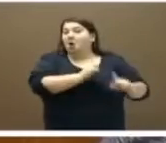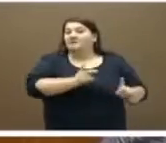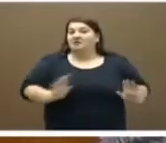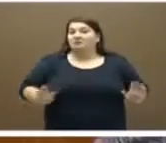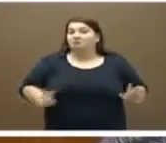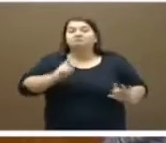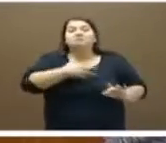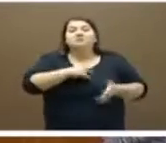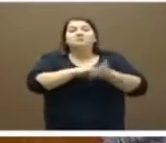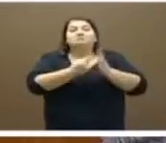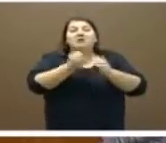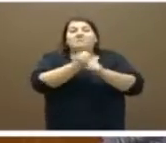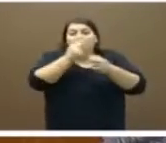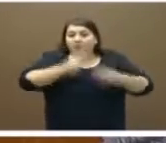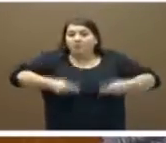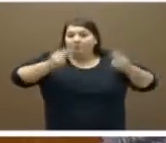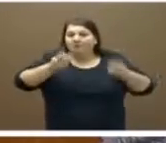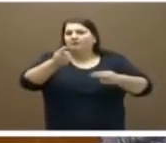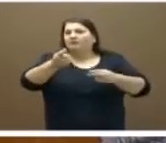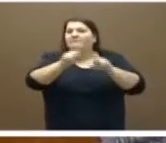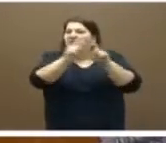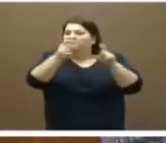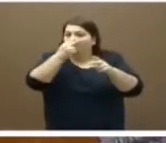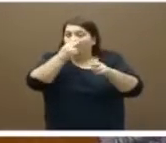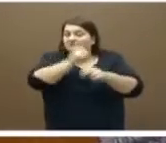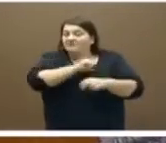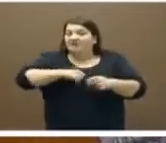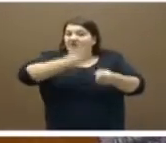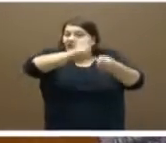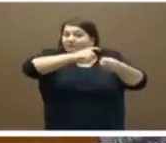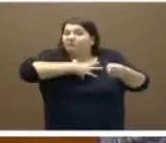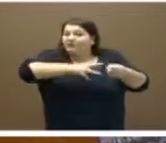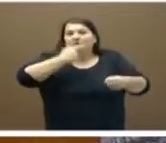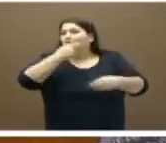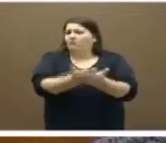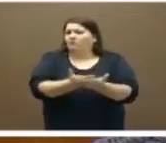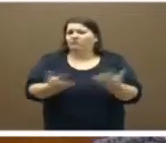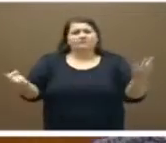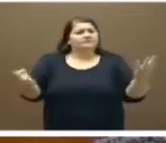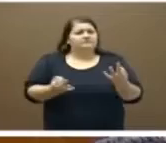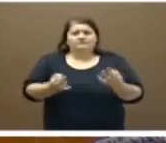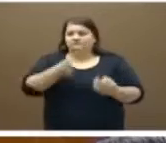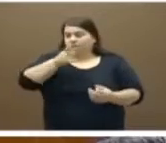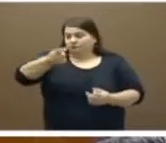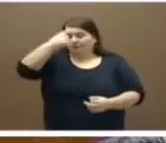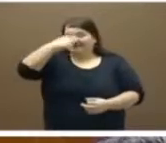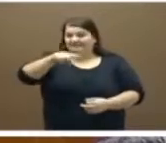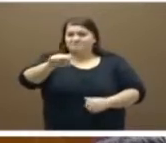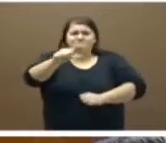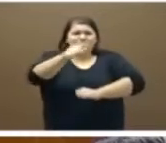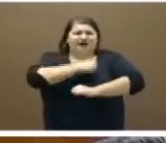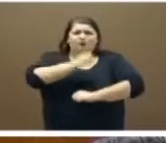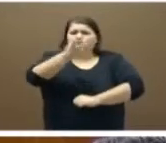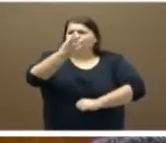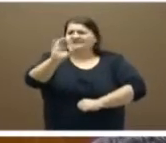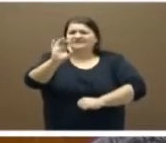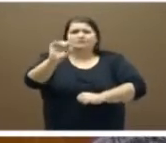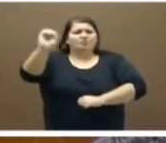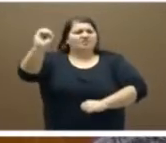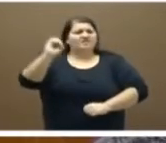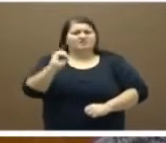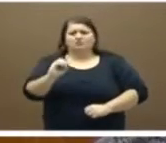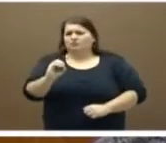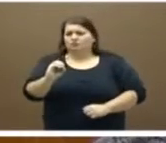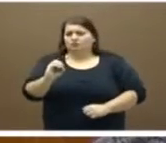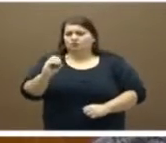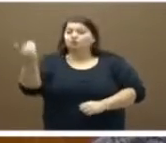de empleo público a empresas privadas y no lo hicieron. Hemos tenido que venir nosotros a hacerlo, ¿no? Usted sabe que una tasa de paro del 30% sola no